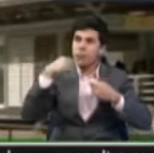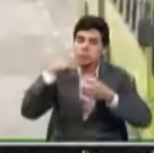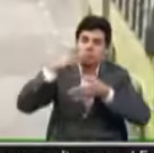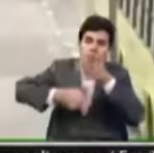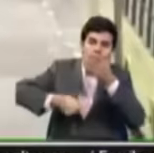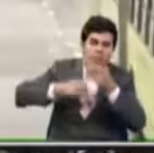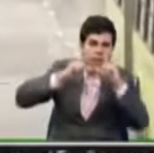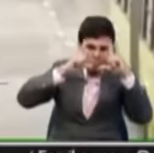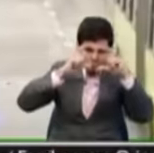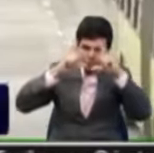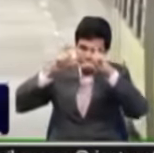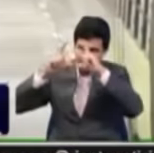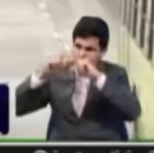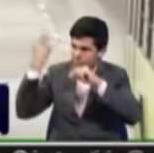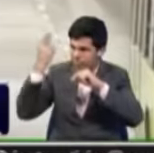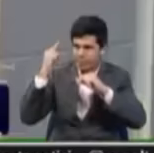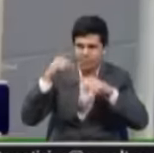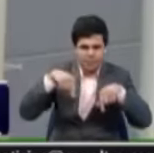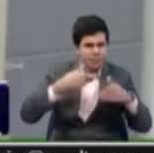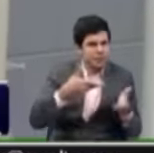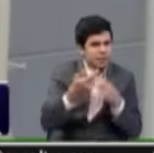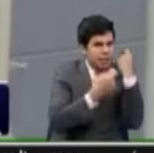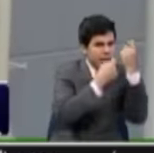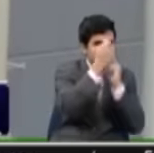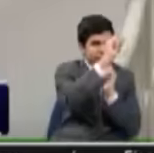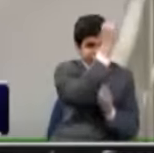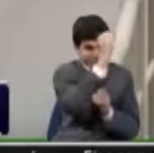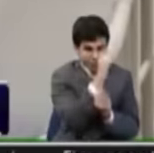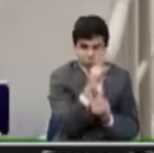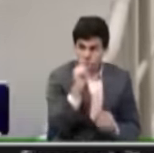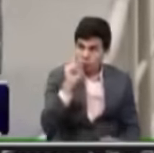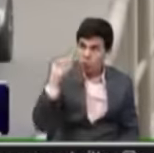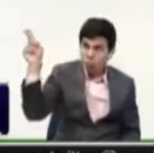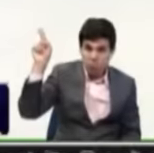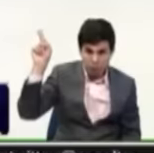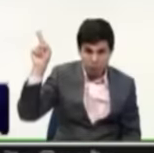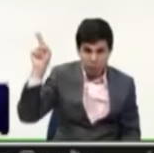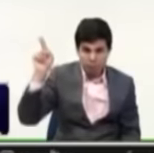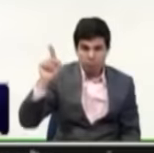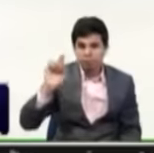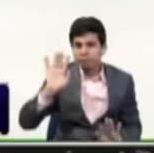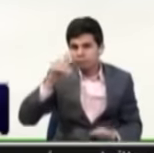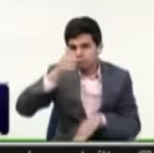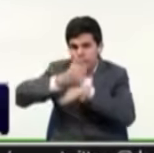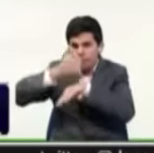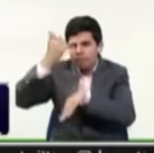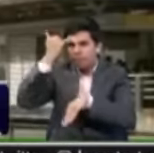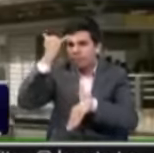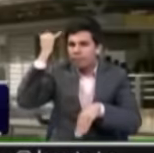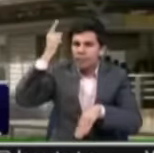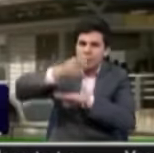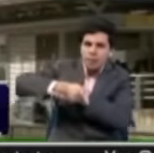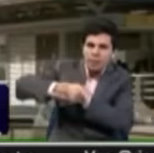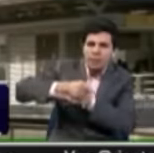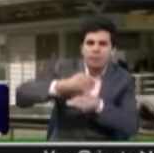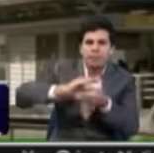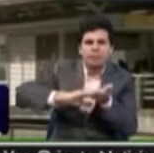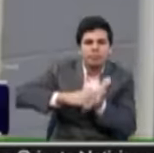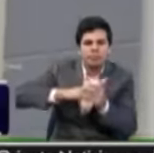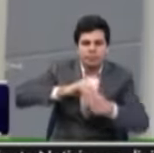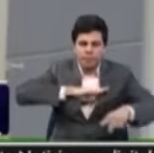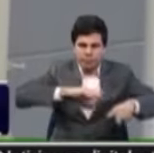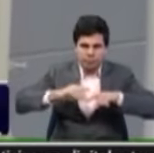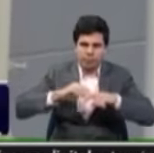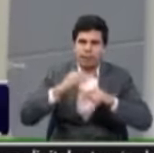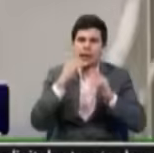los negocios de la aplicación de las fotomultas, como lo propone la Dirección de Tránsito y la Alcaldía. Si se concluye que